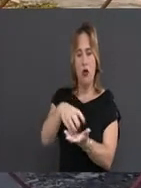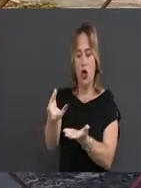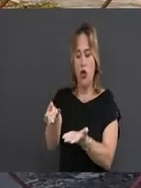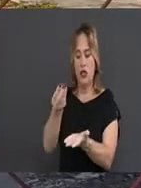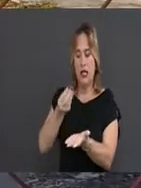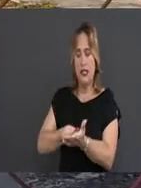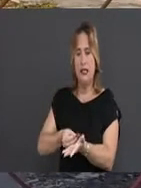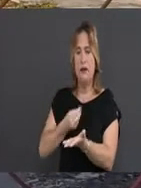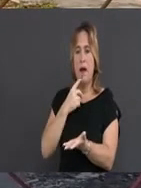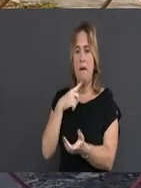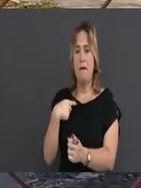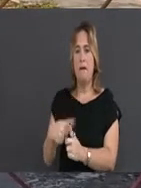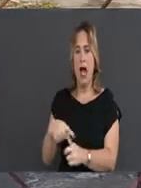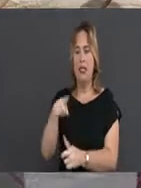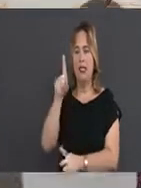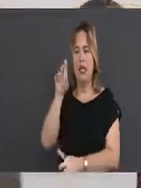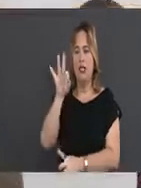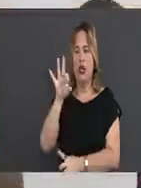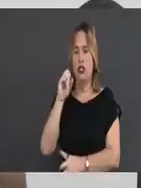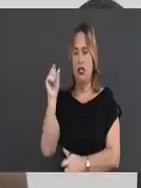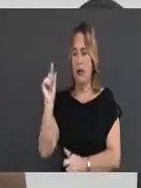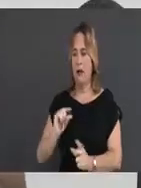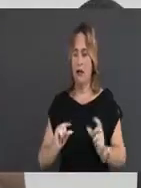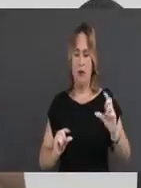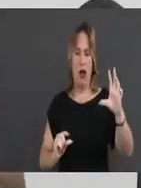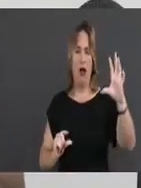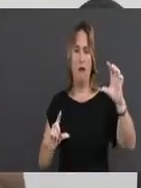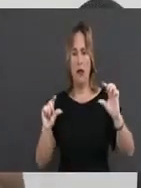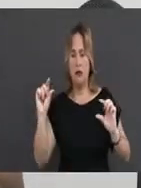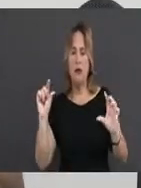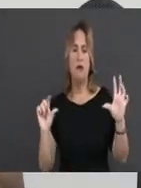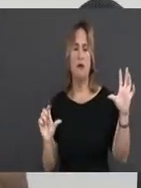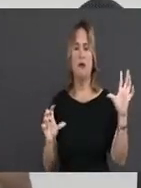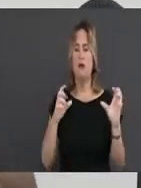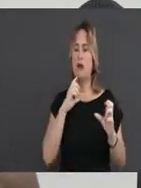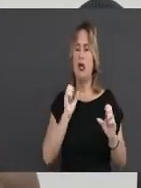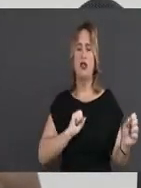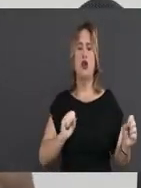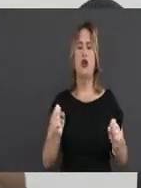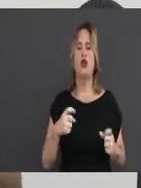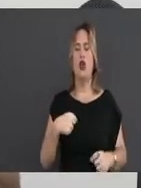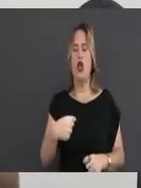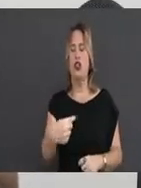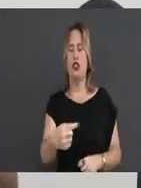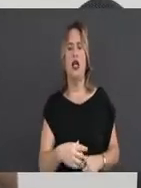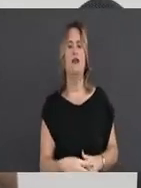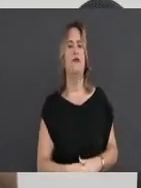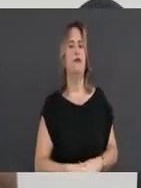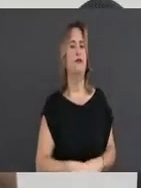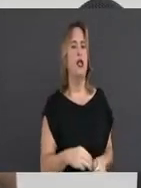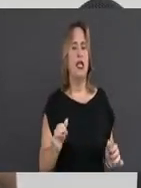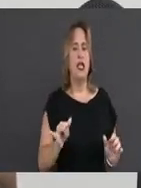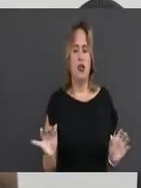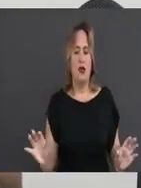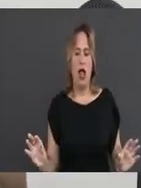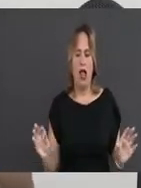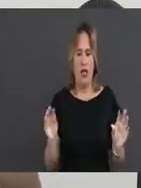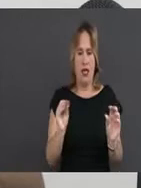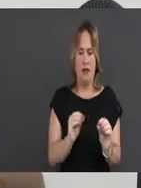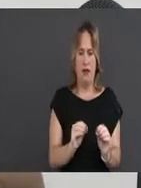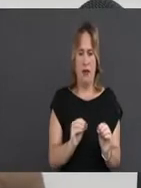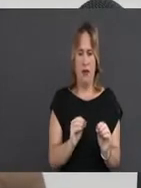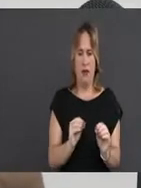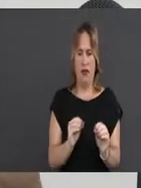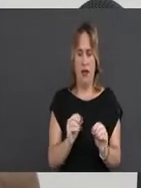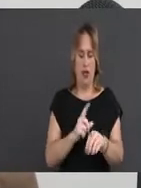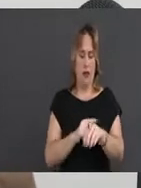más de 180 y otros menos, pero esos puntos son monitoreados diariamente. Implementamos que en la